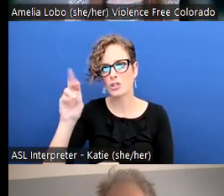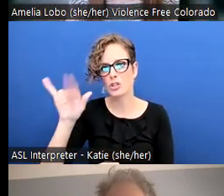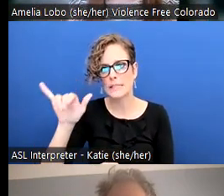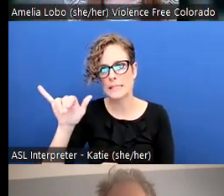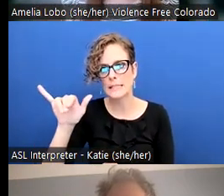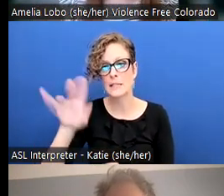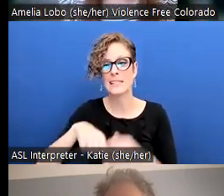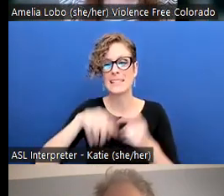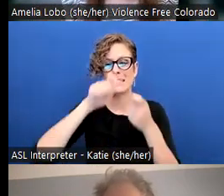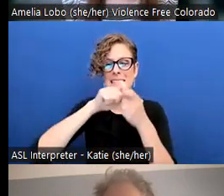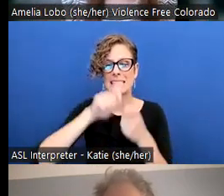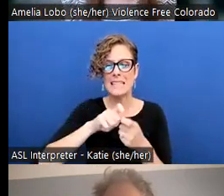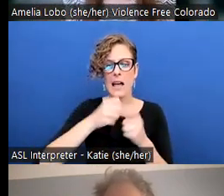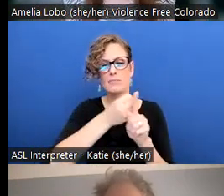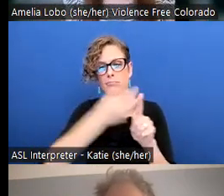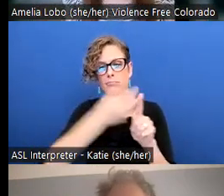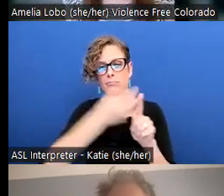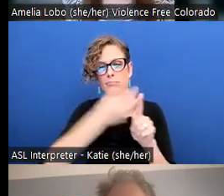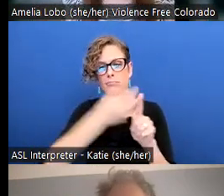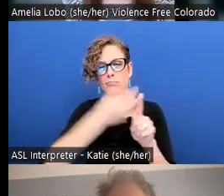criminal que hayan sufrido también